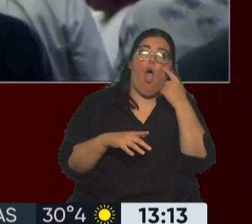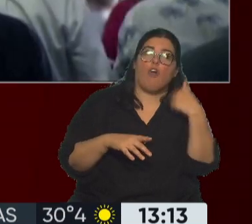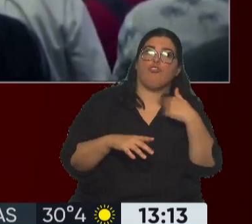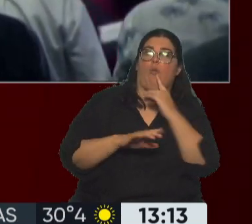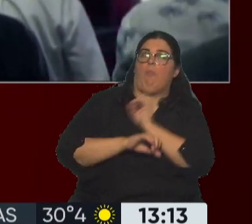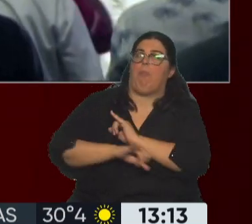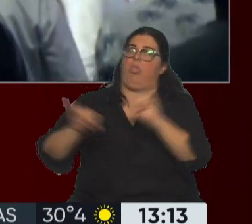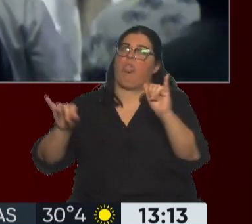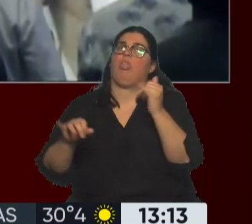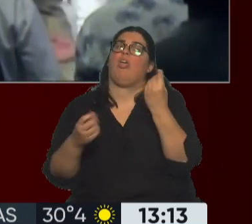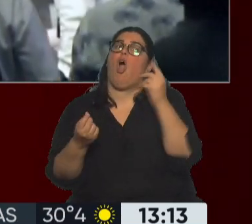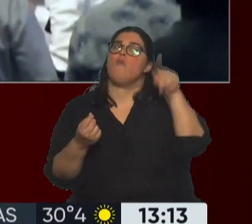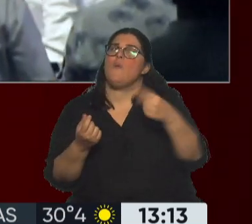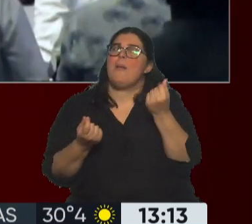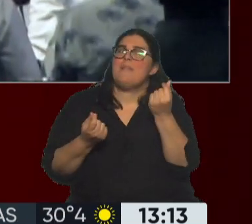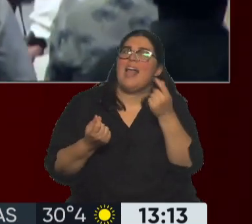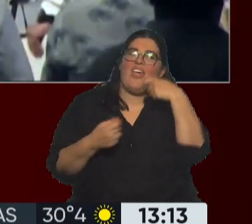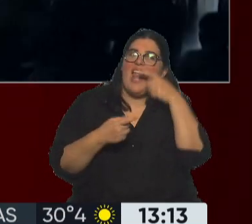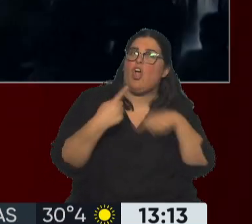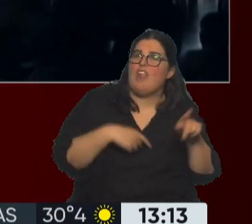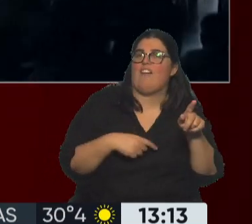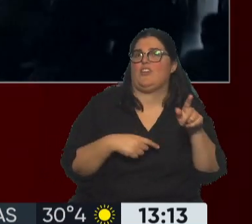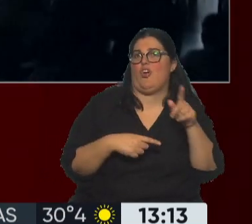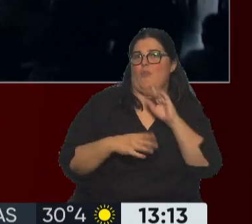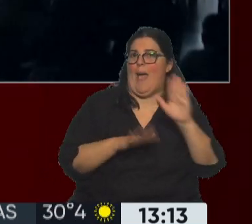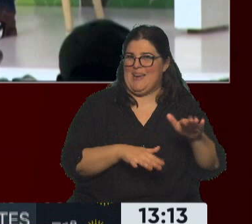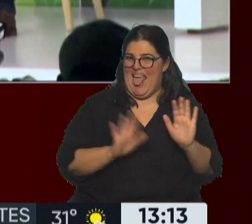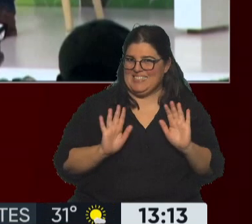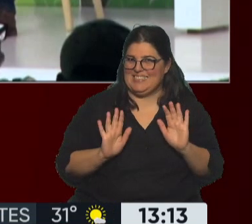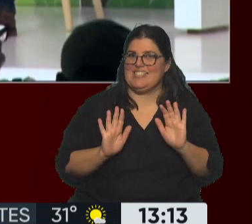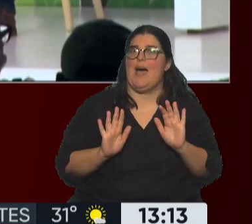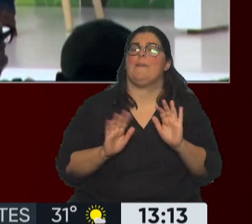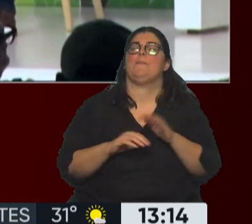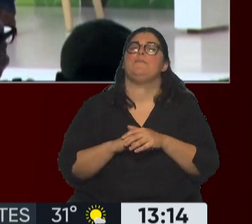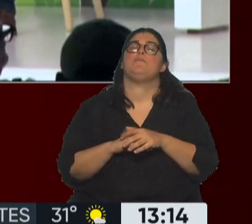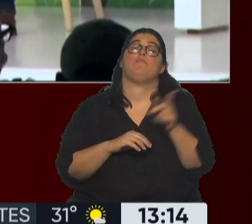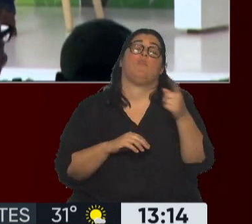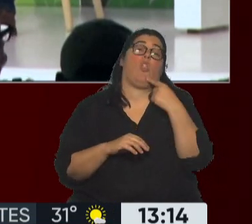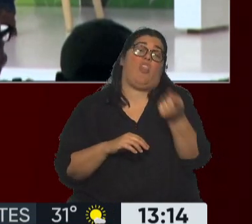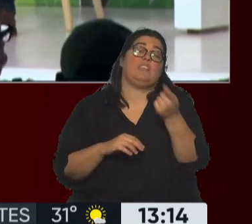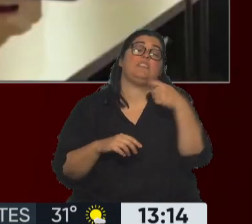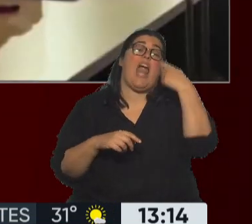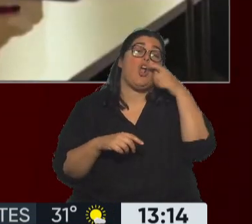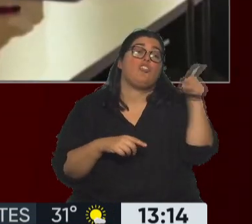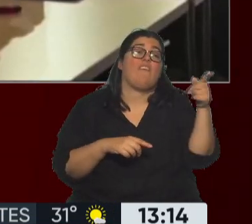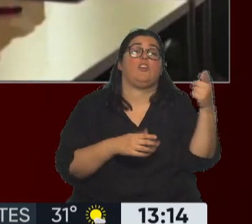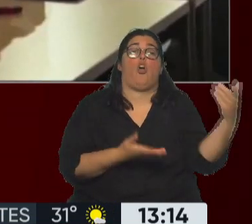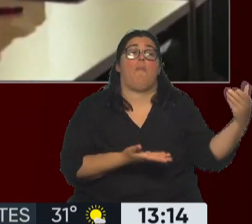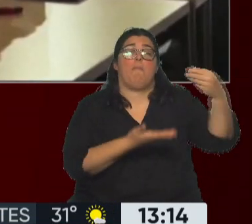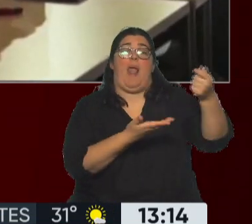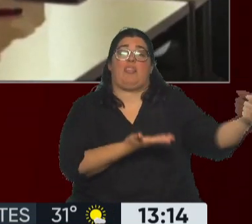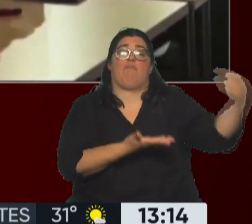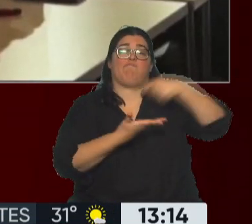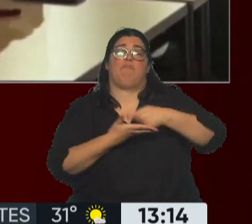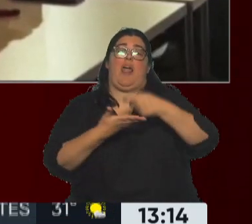irregulares provenientes a priori del narcotráfico que habrían formado parte del financiamiento de la campaña de Petro y en operaciones en las